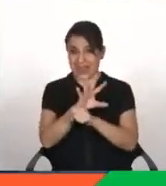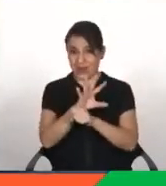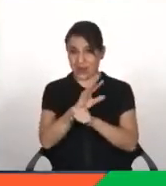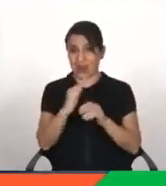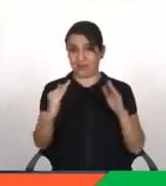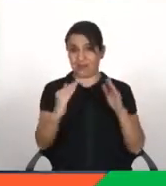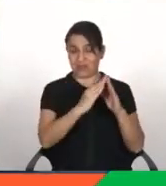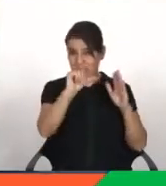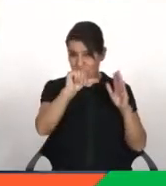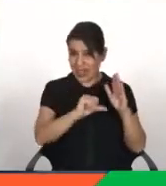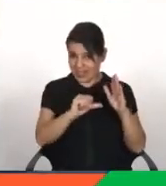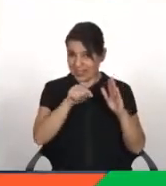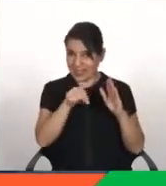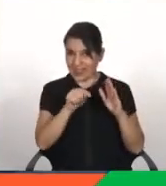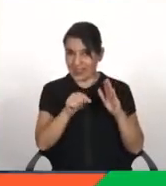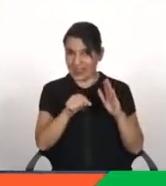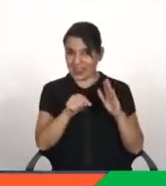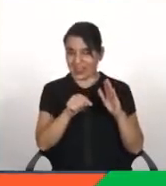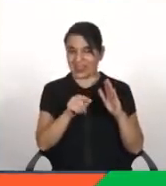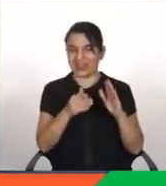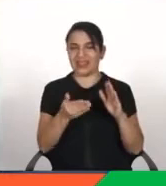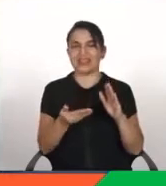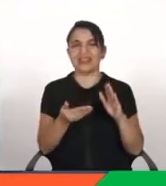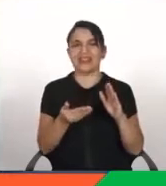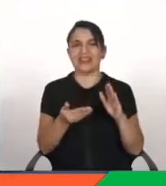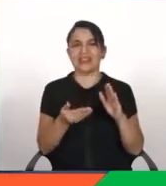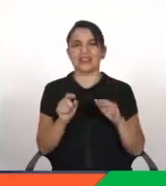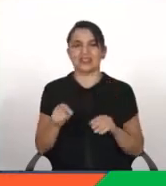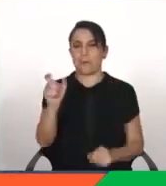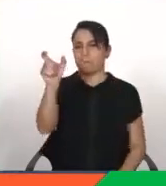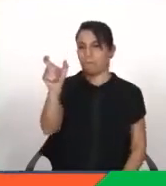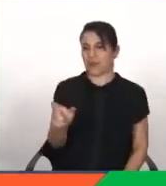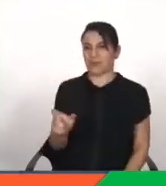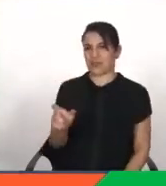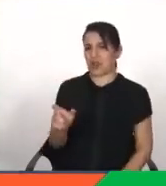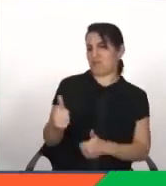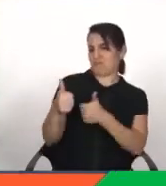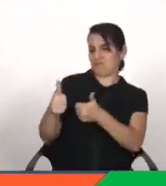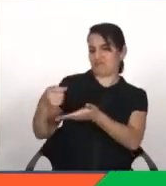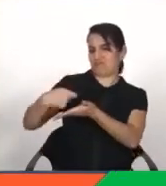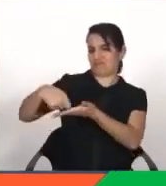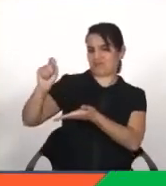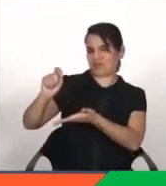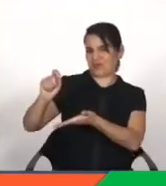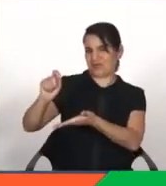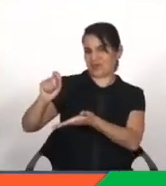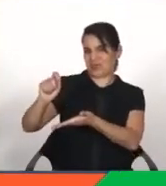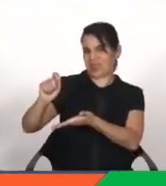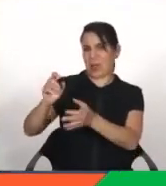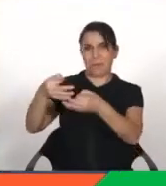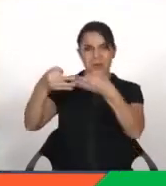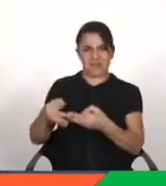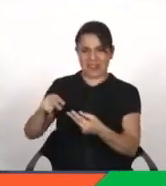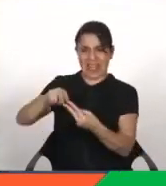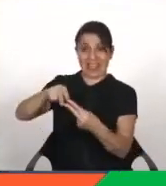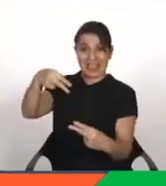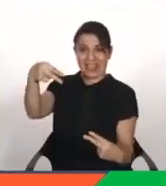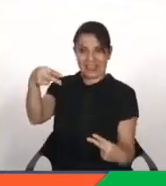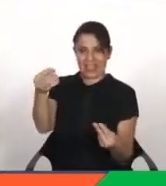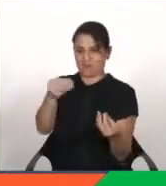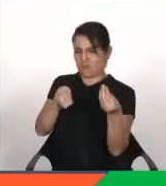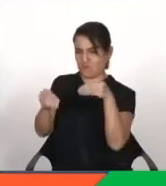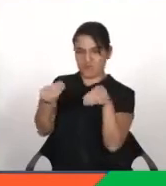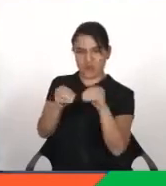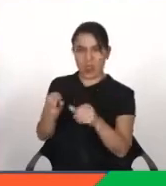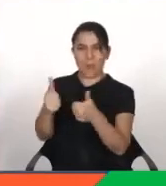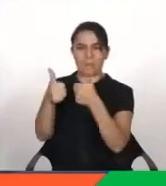Gattaca, y habla justamente de los válidos y los no válidos, ¿no? De los válidos, que son gente que se la ha modificado genéticamente para ser perfectos al nacer, y de